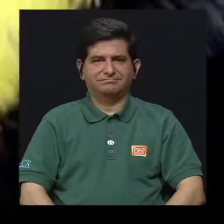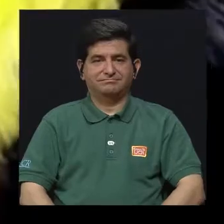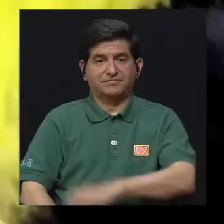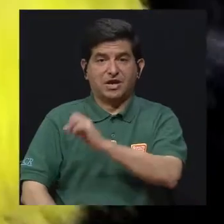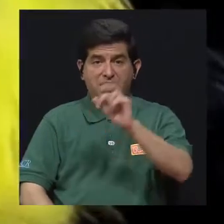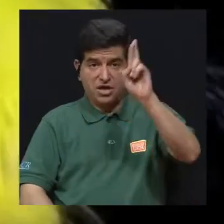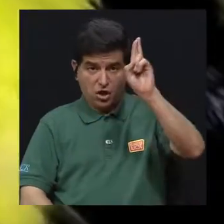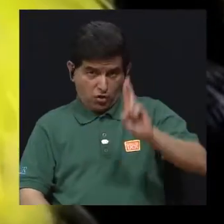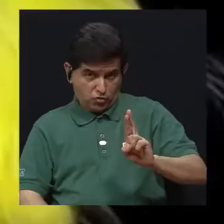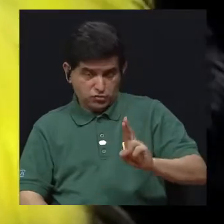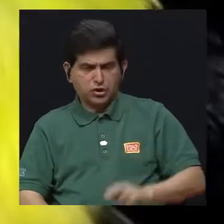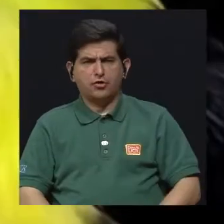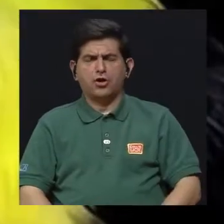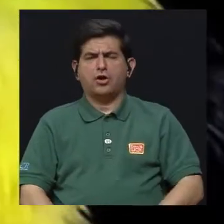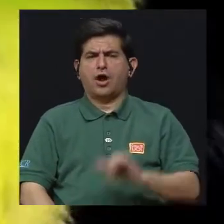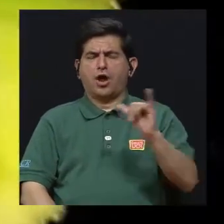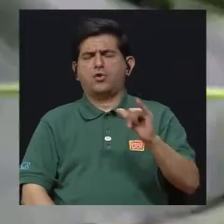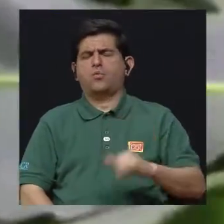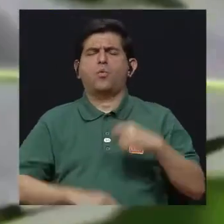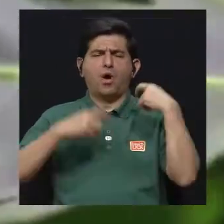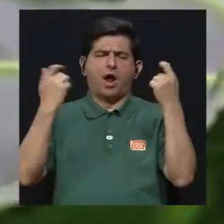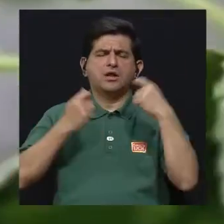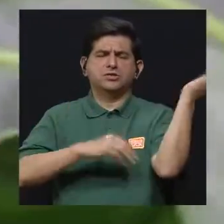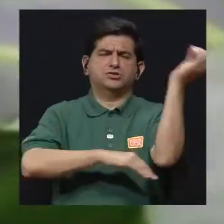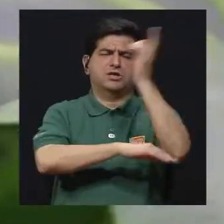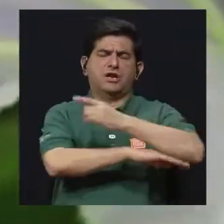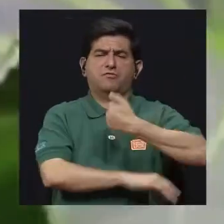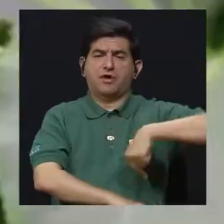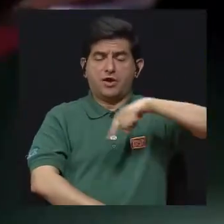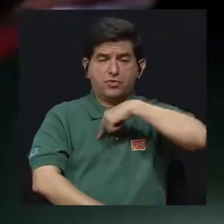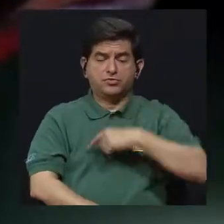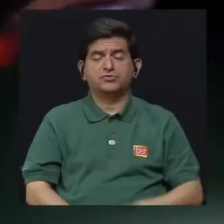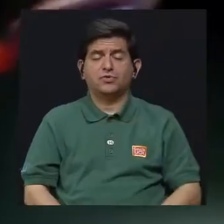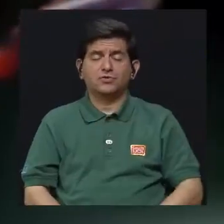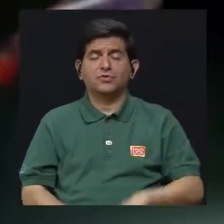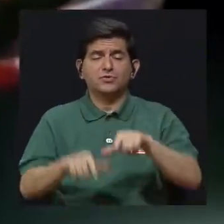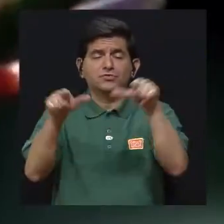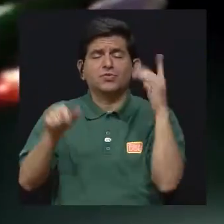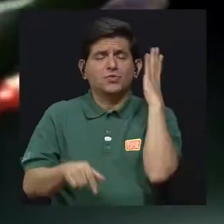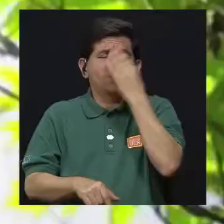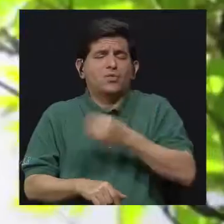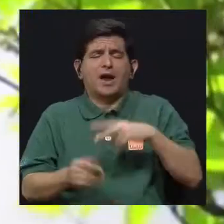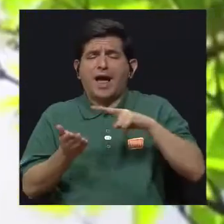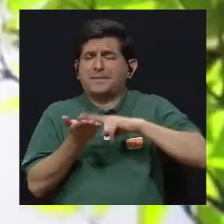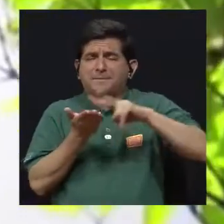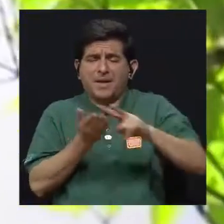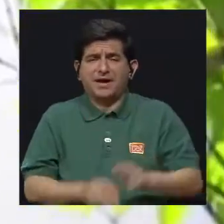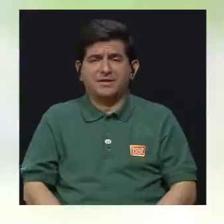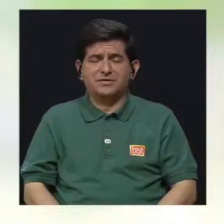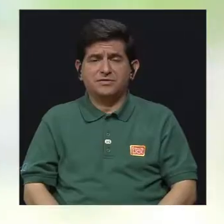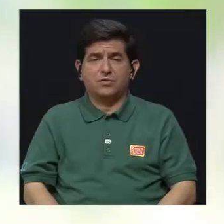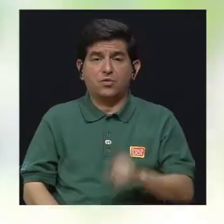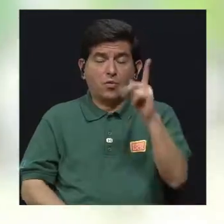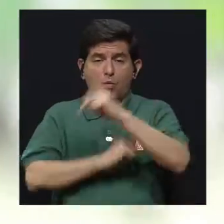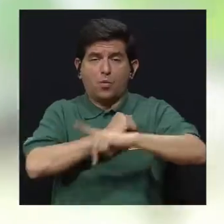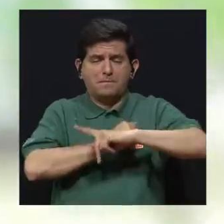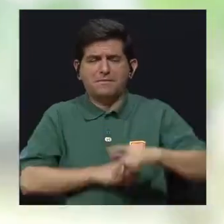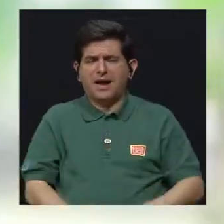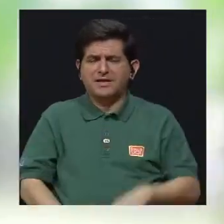Y en Costa Rica, ¿cómo no vamos a celebrar esta fecha si vivimos en un paraíso verde? En un país